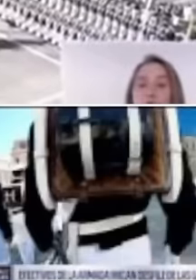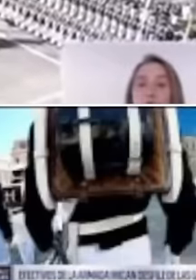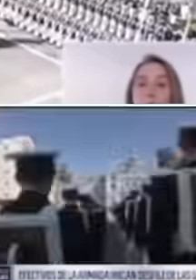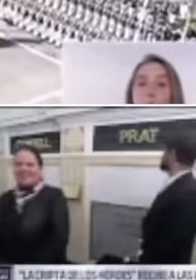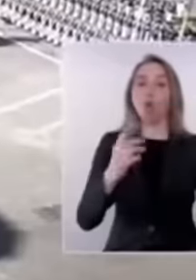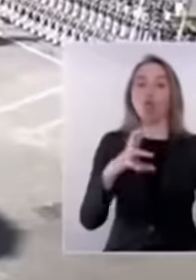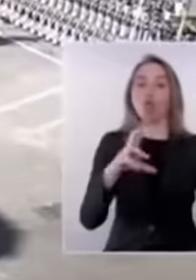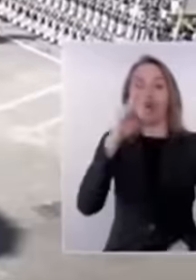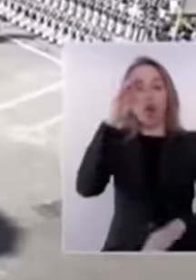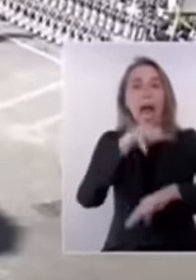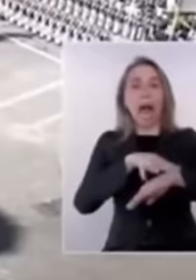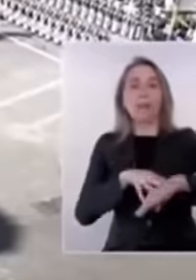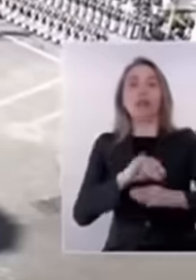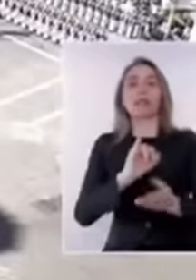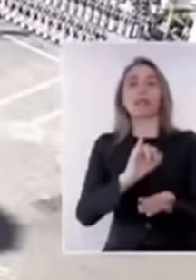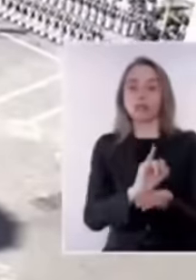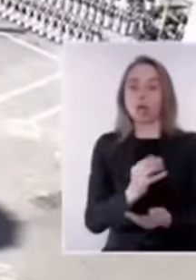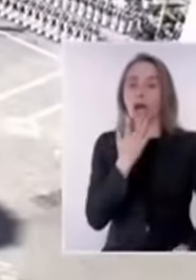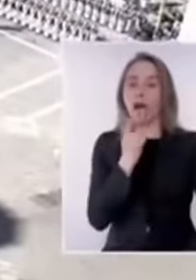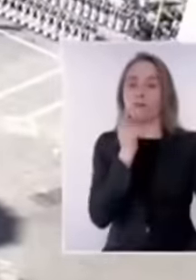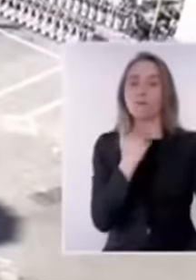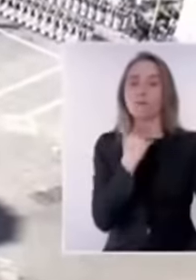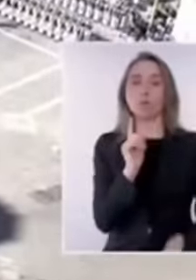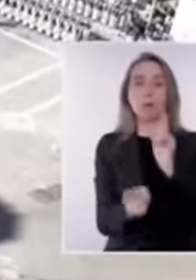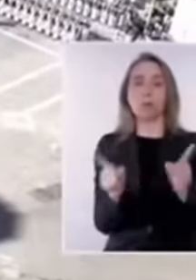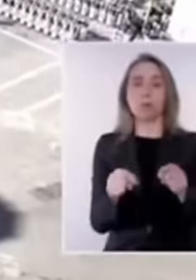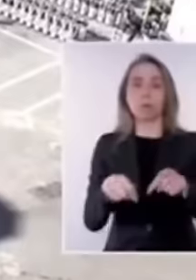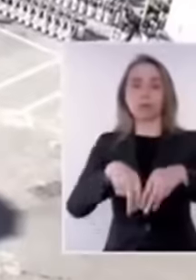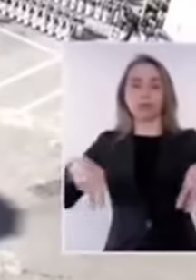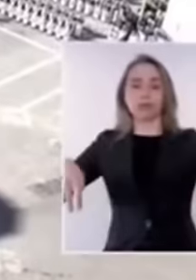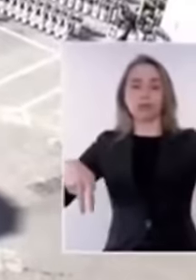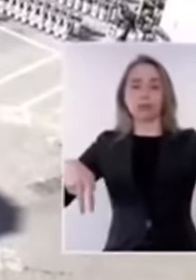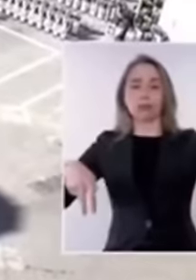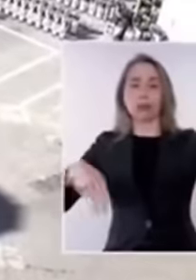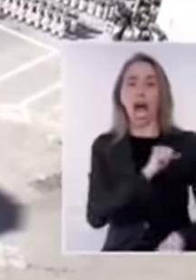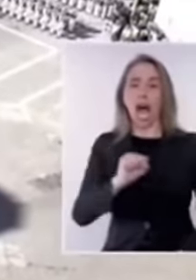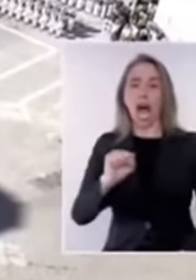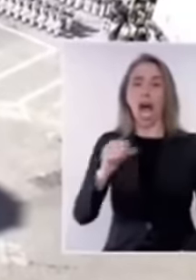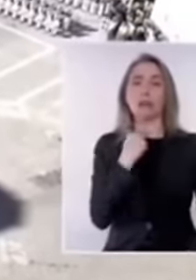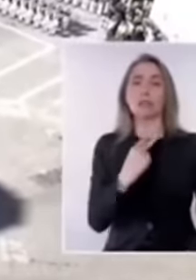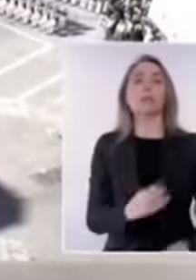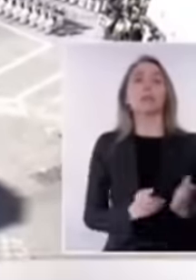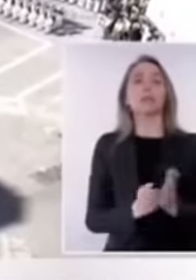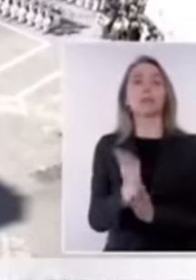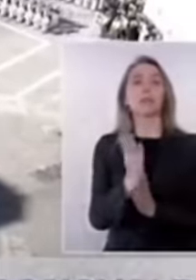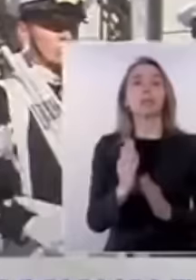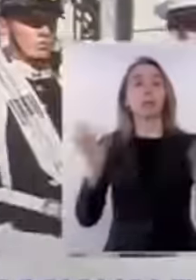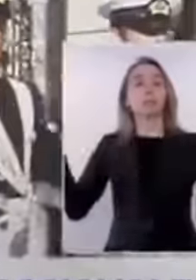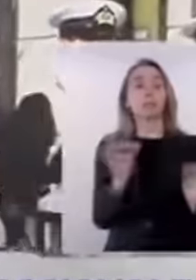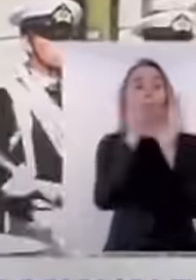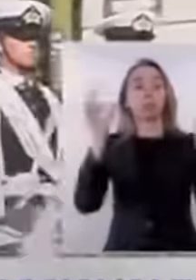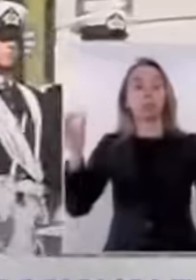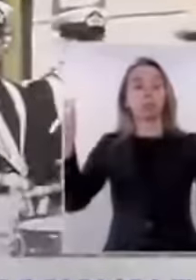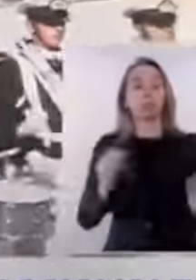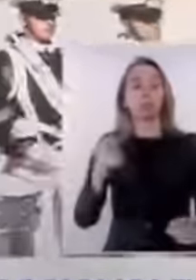institución. Bueno, tuve que cambiar de canal. Estaba en la página de la Armada, pero bueno. Ahora estoy